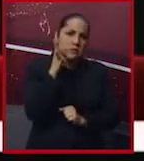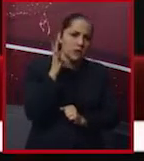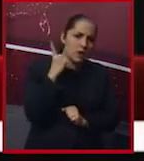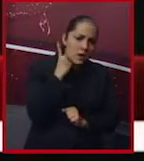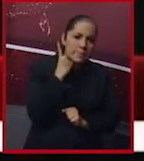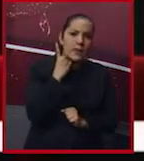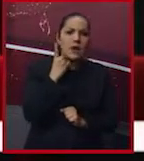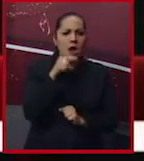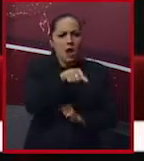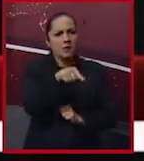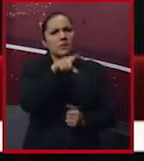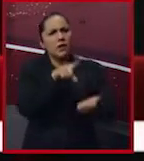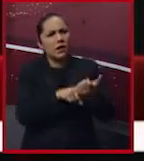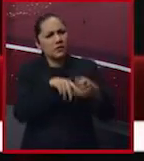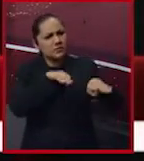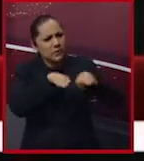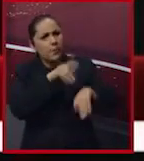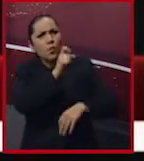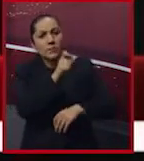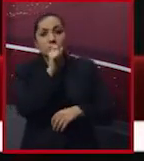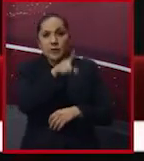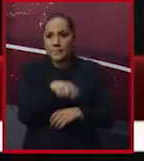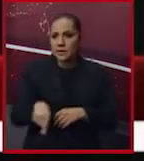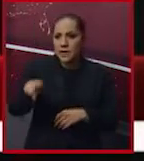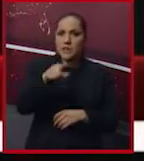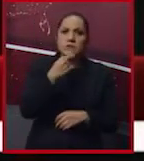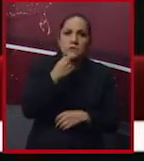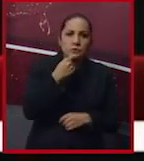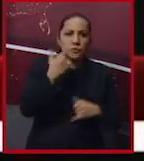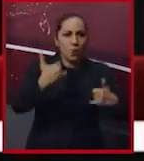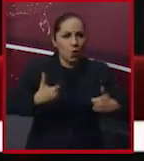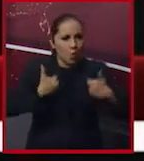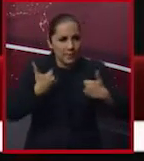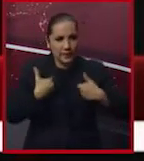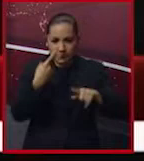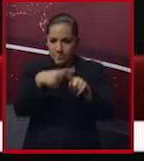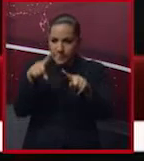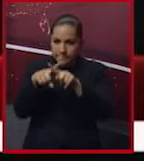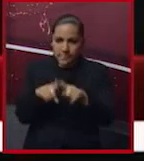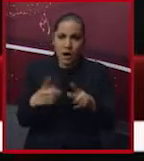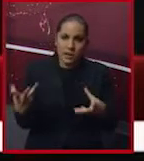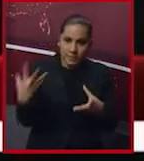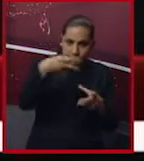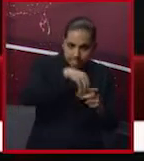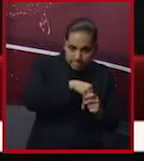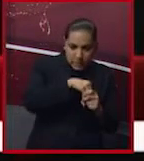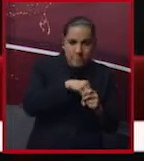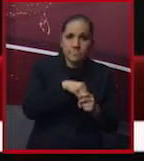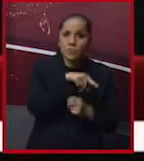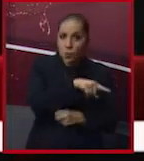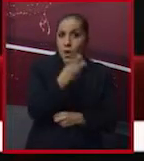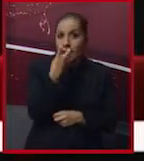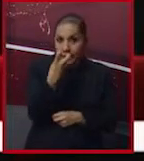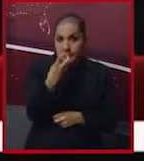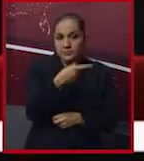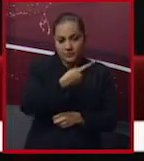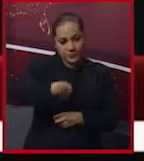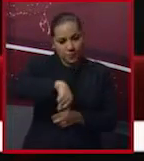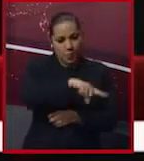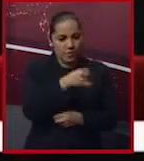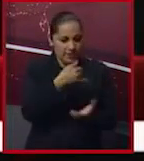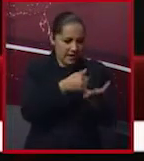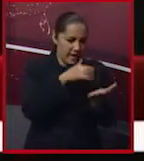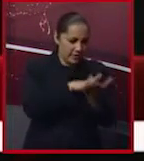trabajo que se hace, que son los niños y adolescentes. Y por esa razón, y a través del Consejo Editorial, y en una presentación